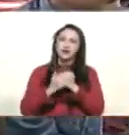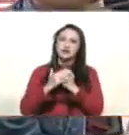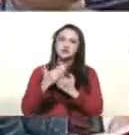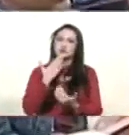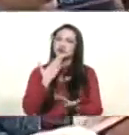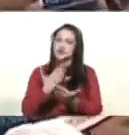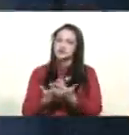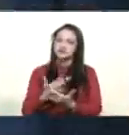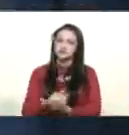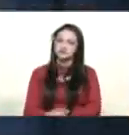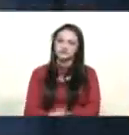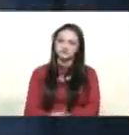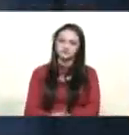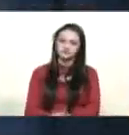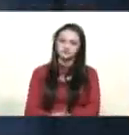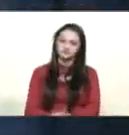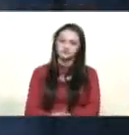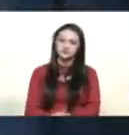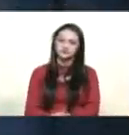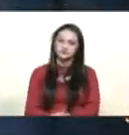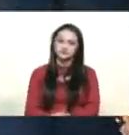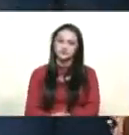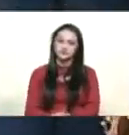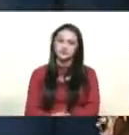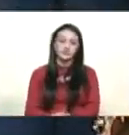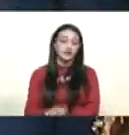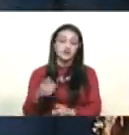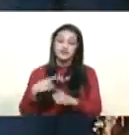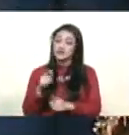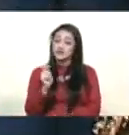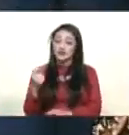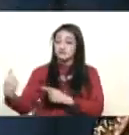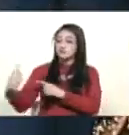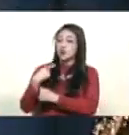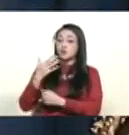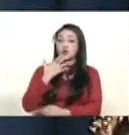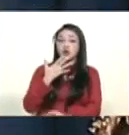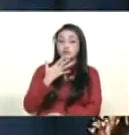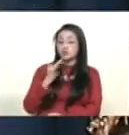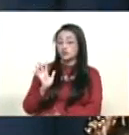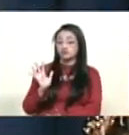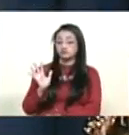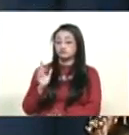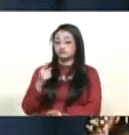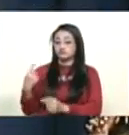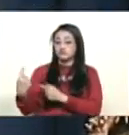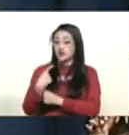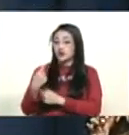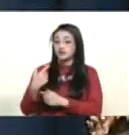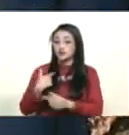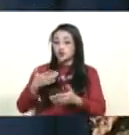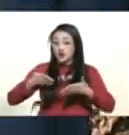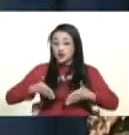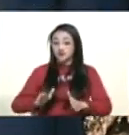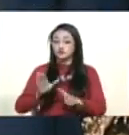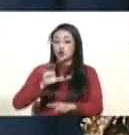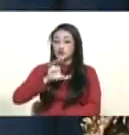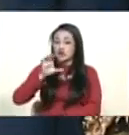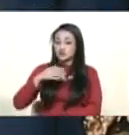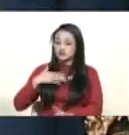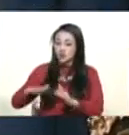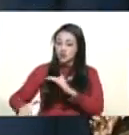Pero dentro de todas las tareas, por supuesto, que a uno lo manden al estado de uno, al lugar donde uno nació, donde uno